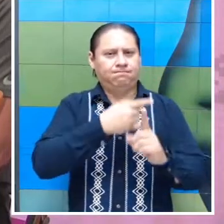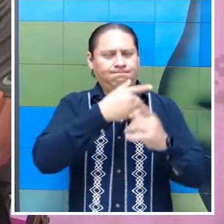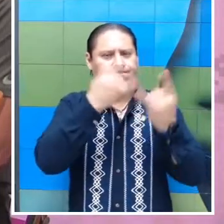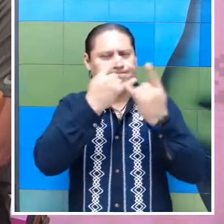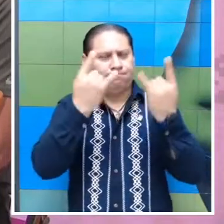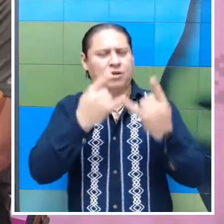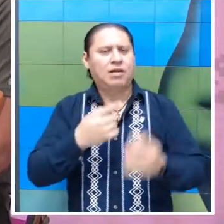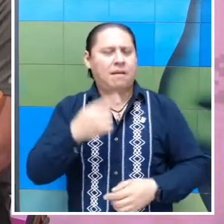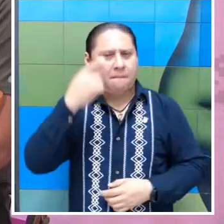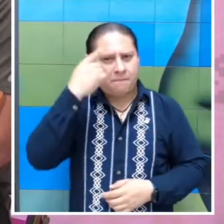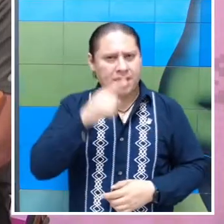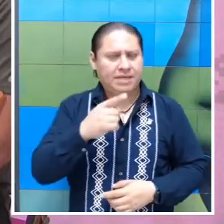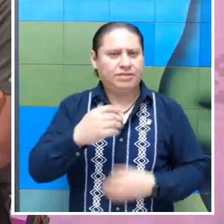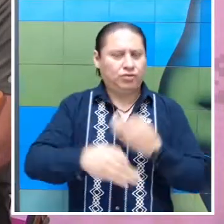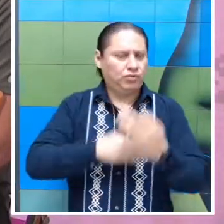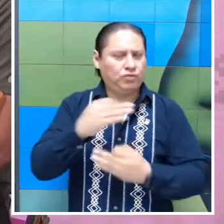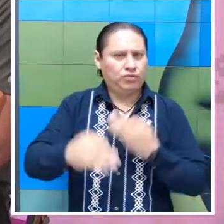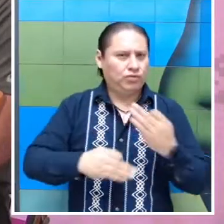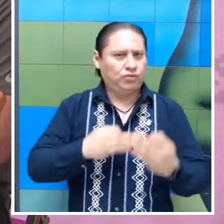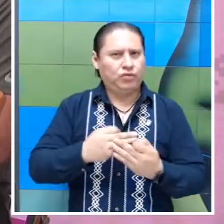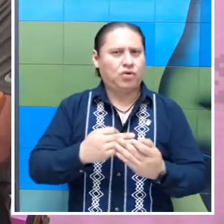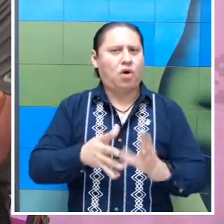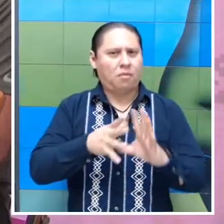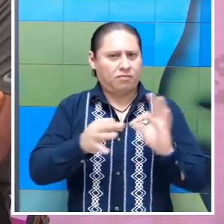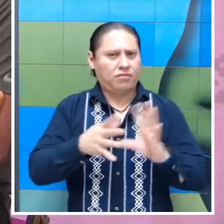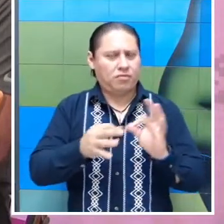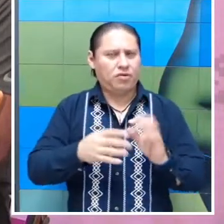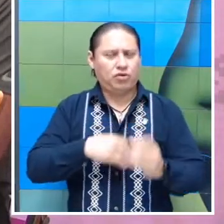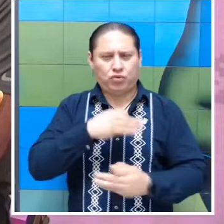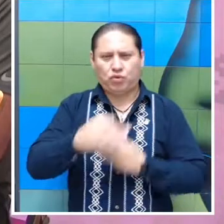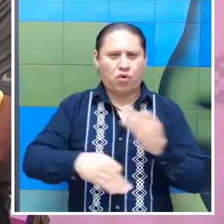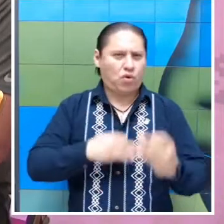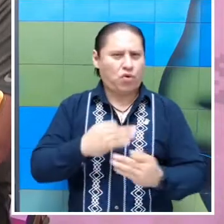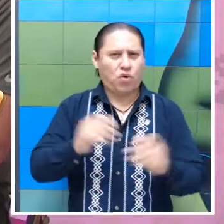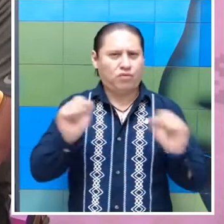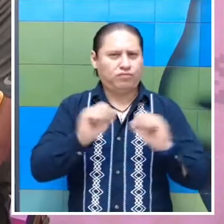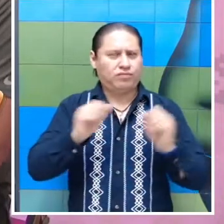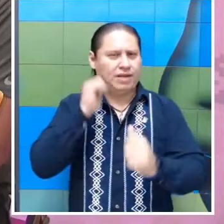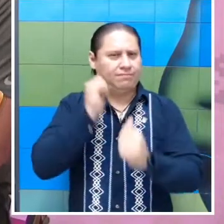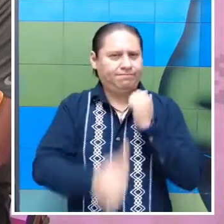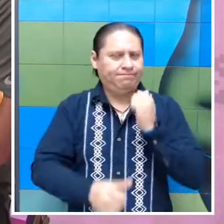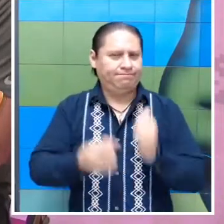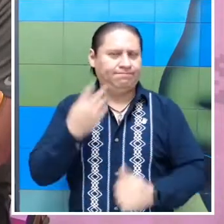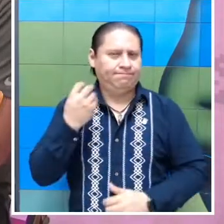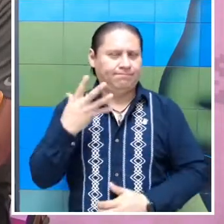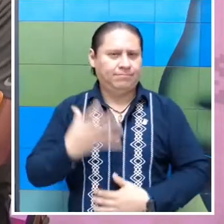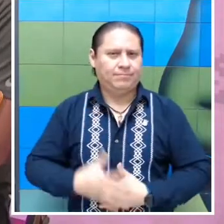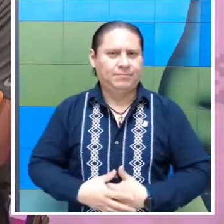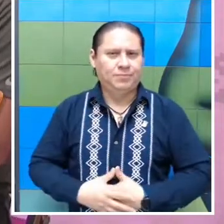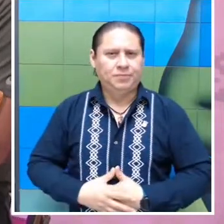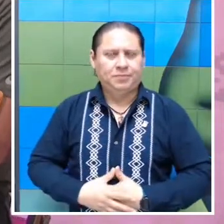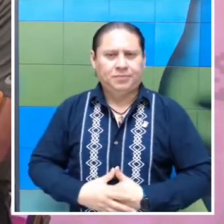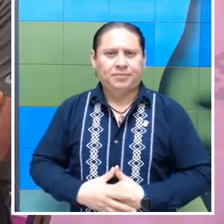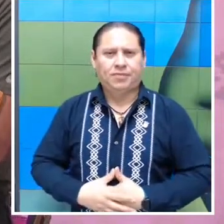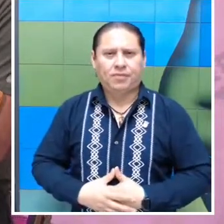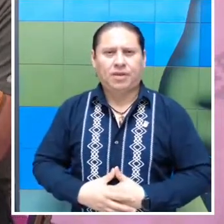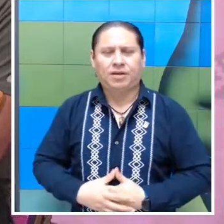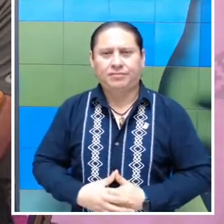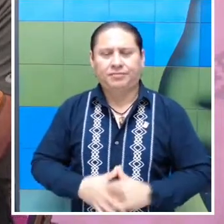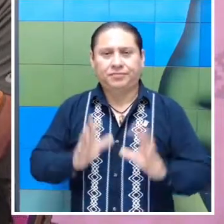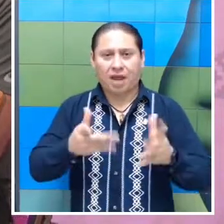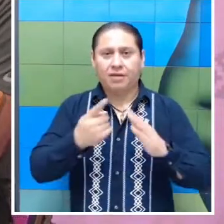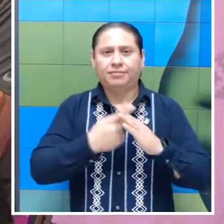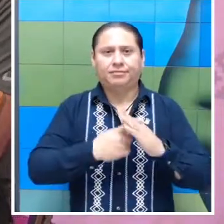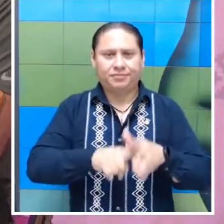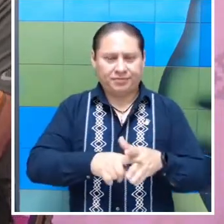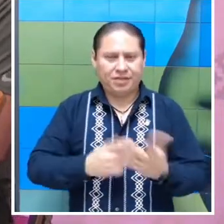Corazón. Regalamos más sonrisas, vamos a tener una explicación de lo que pues es este evento. Pues vamos a iniciar,